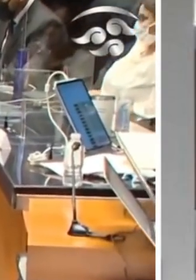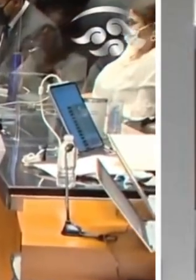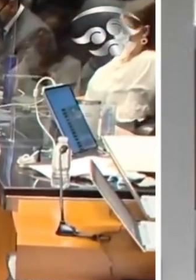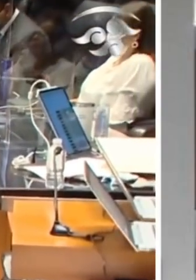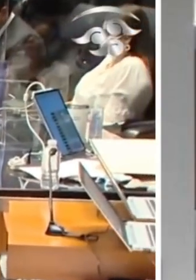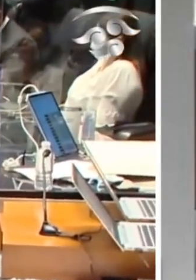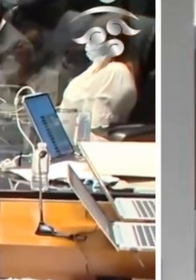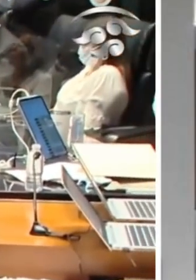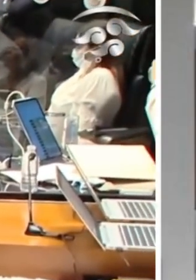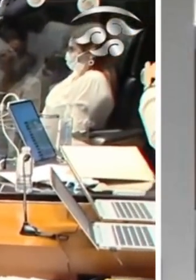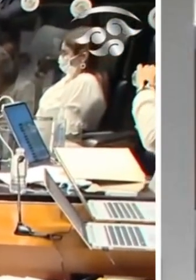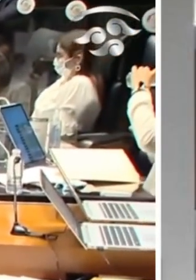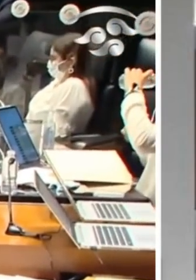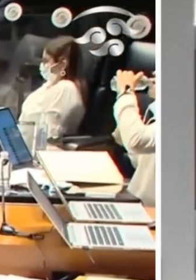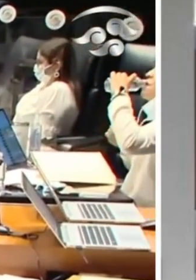Gracias, presidente.